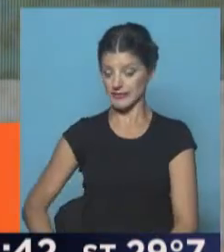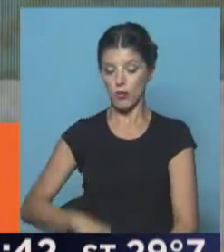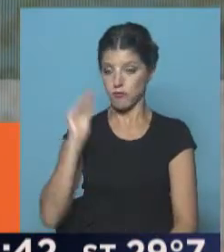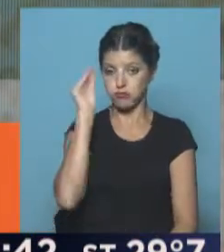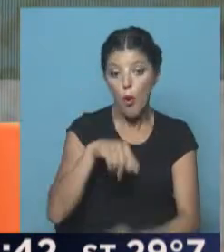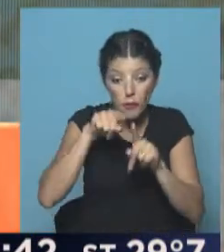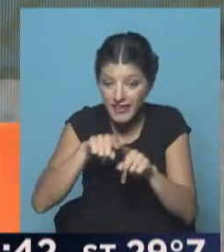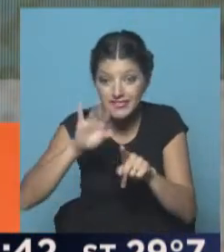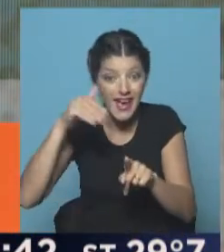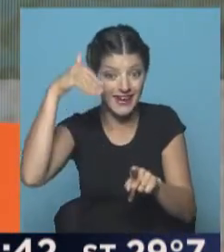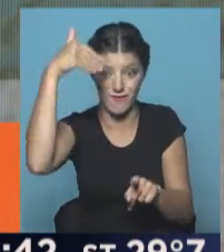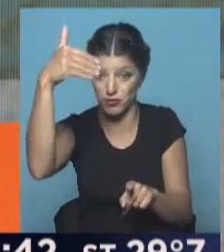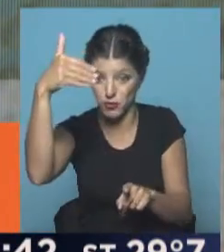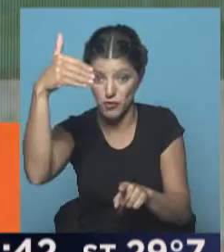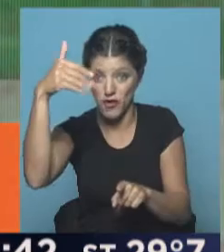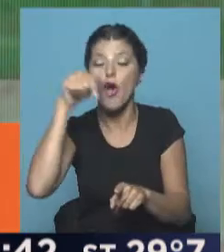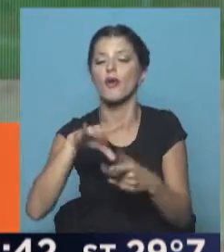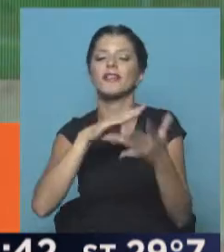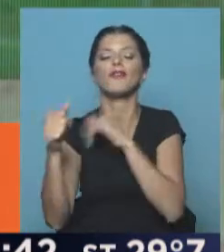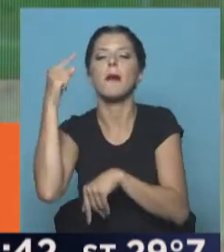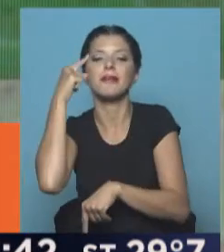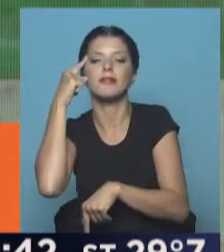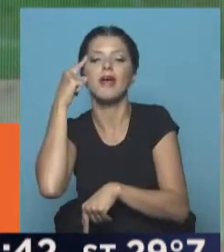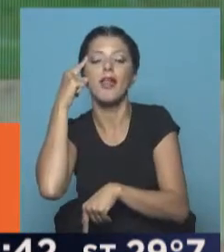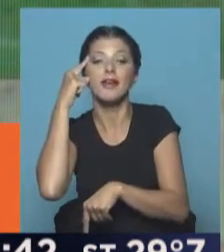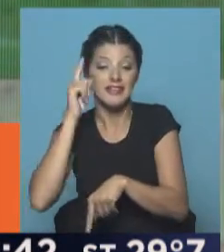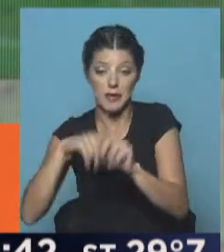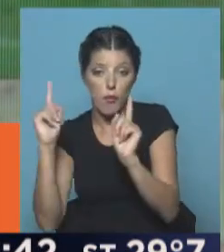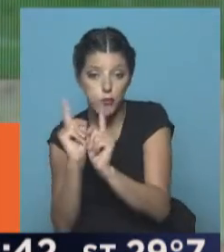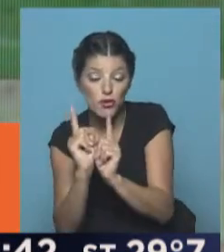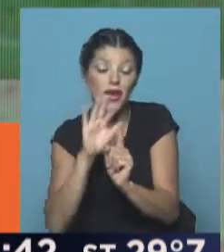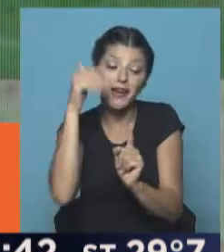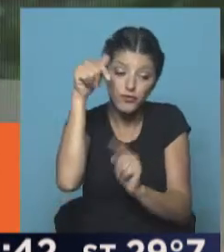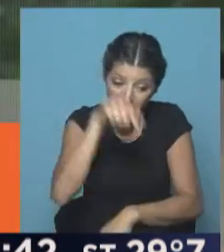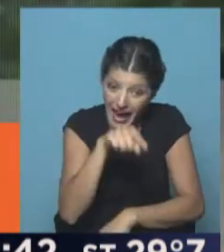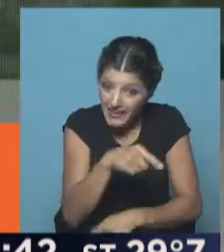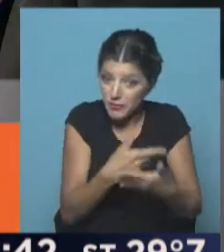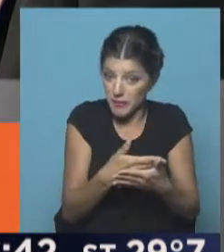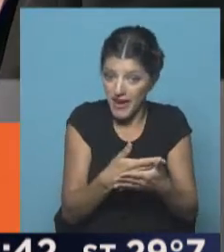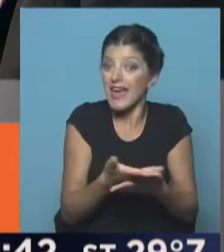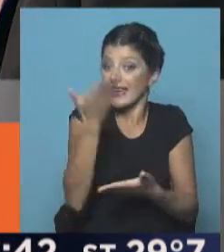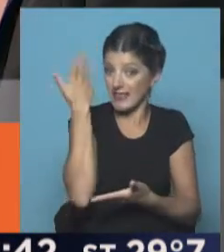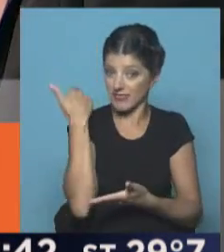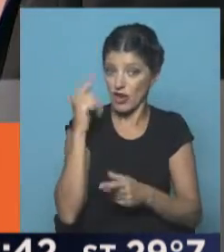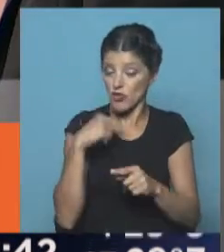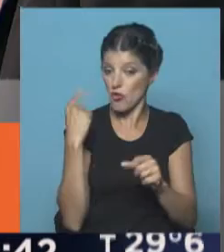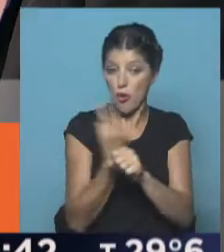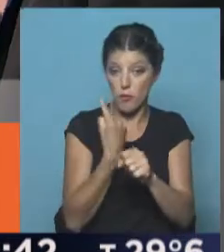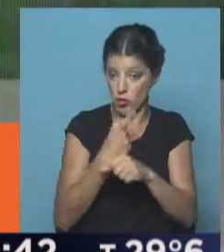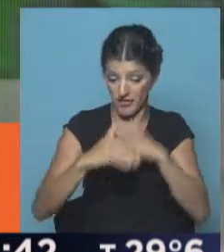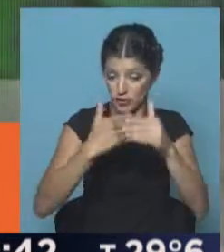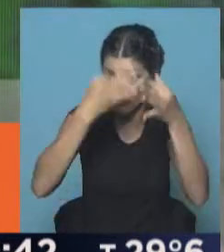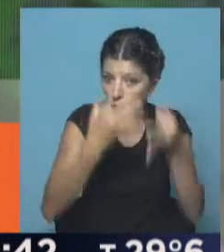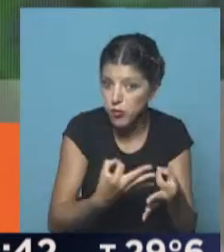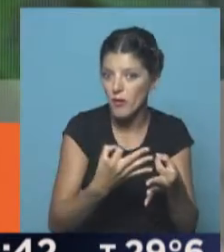en el futuro, con esta mirada corta que tenemos hoy, va a tener que atender en el futuro a aquel chico que no se desarrolle como debe ser y